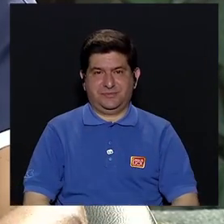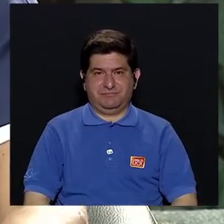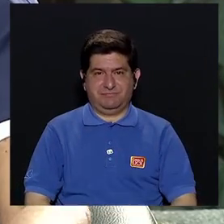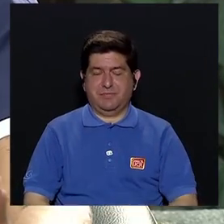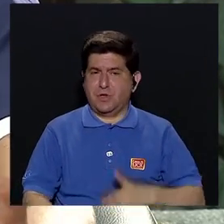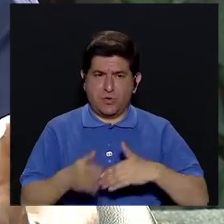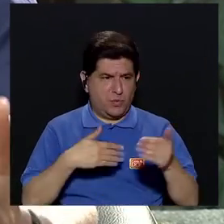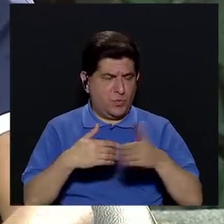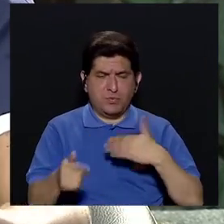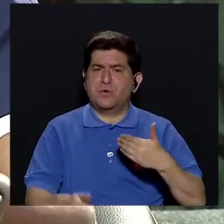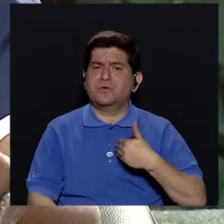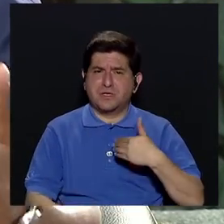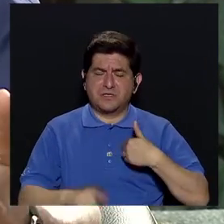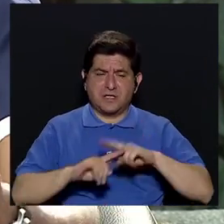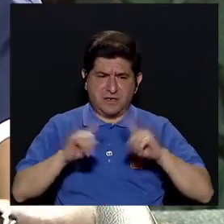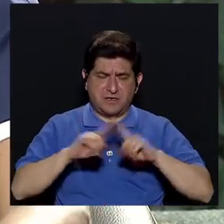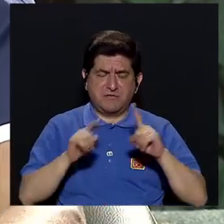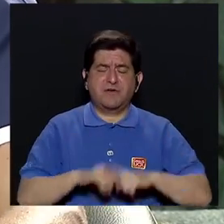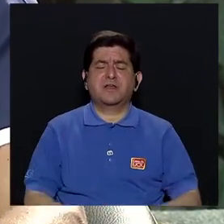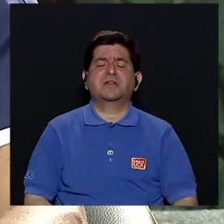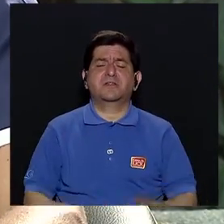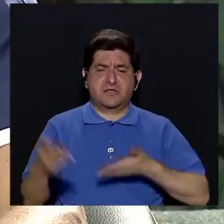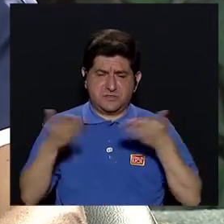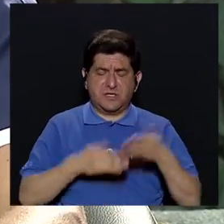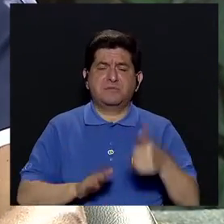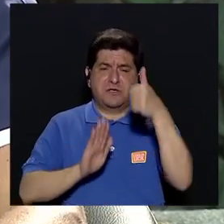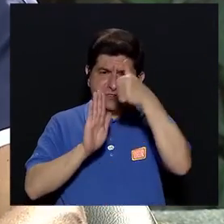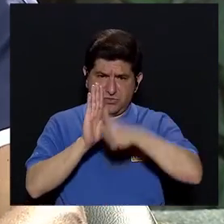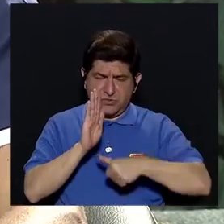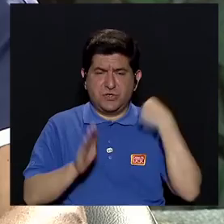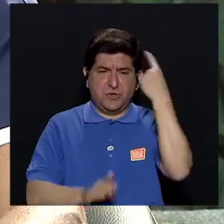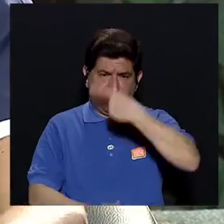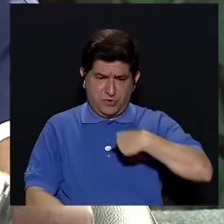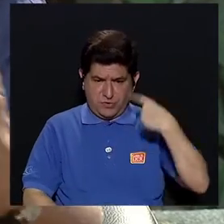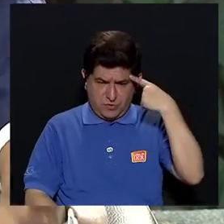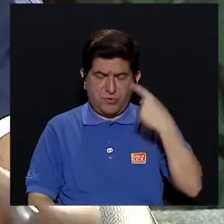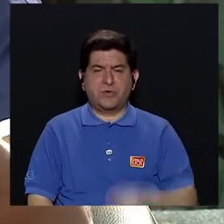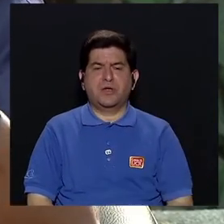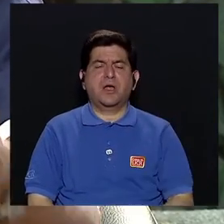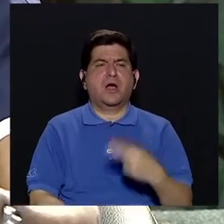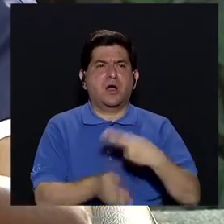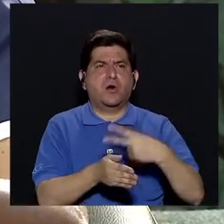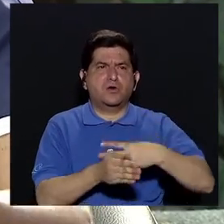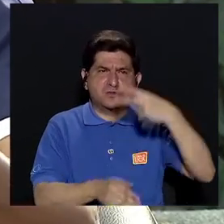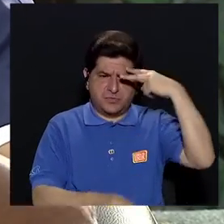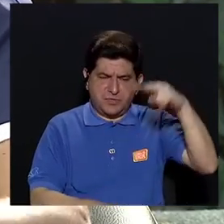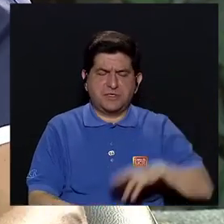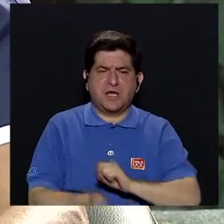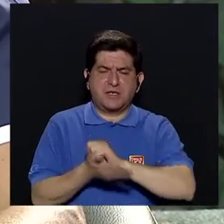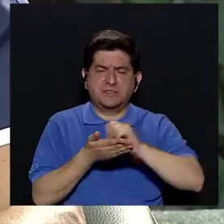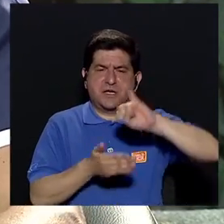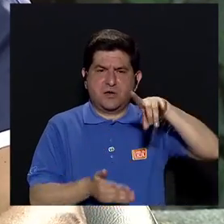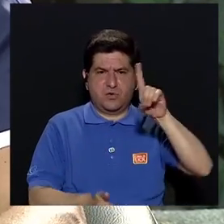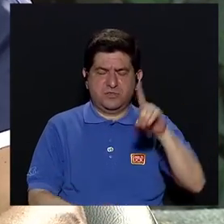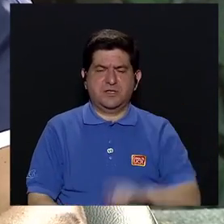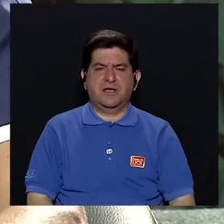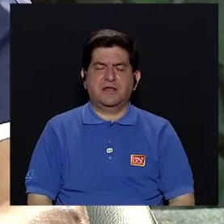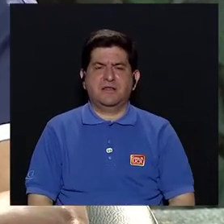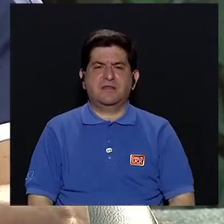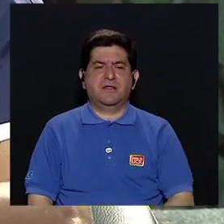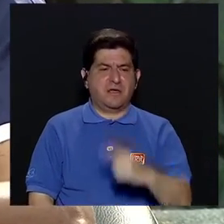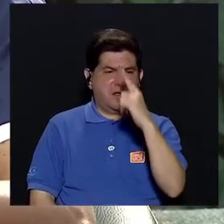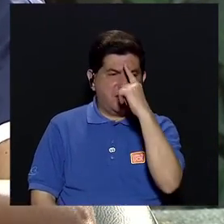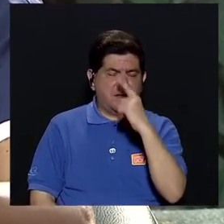porque a pesar de que tenemos varios servicios de cirugía maxilofacial, ¿verdad? Hospital Médico San Juan de Dios, Calderón Guardia,